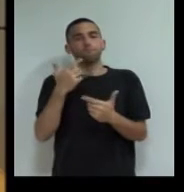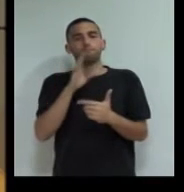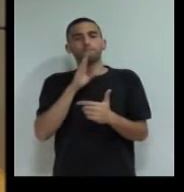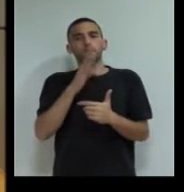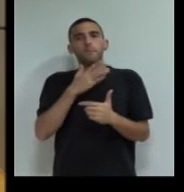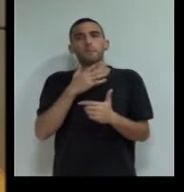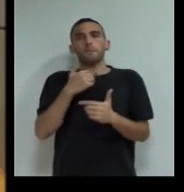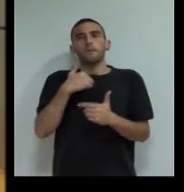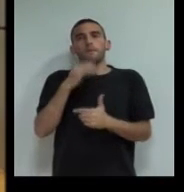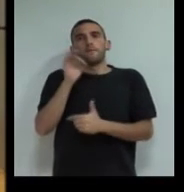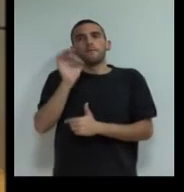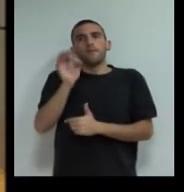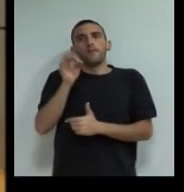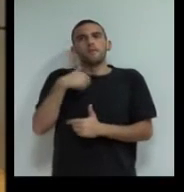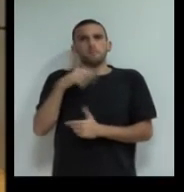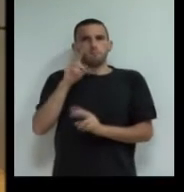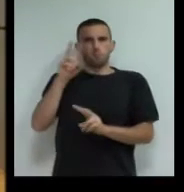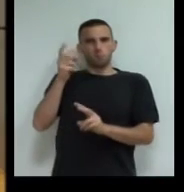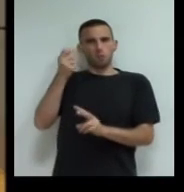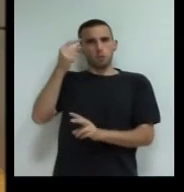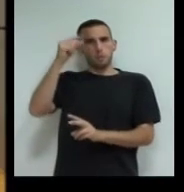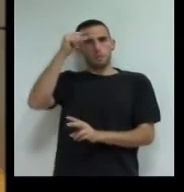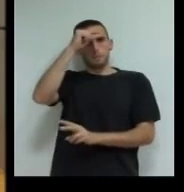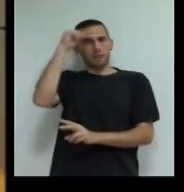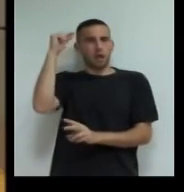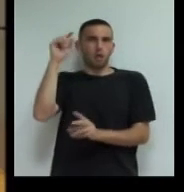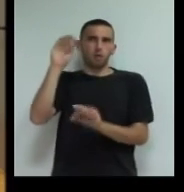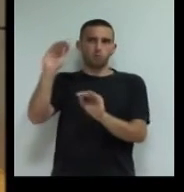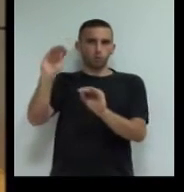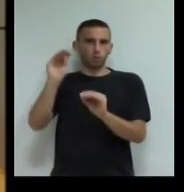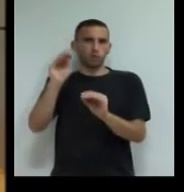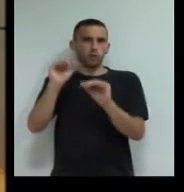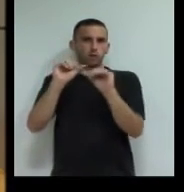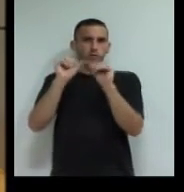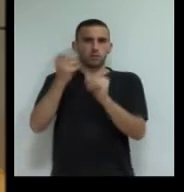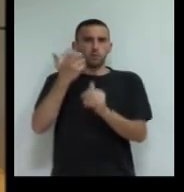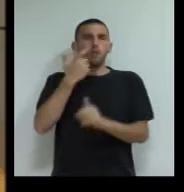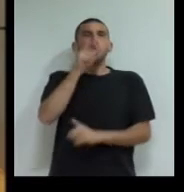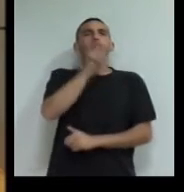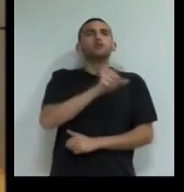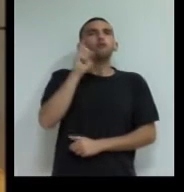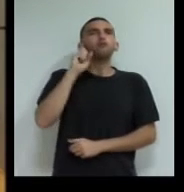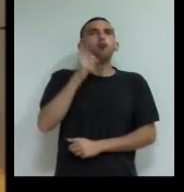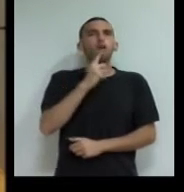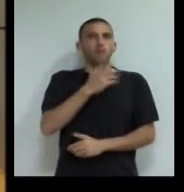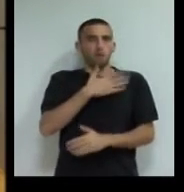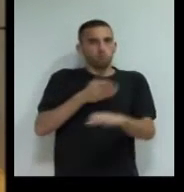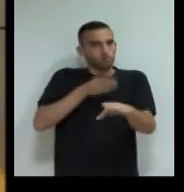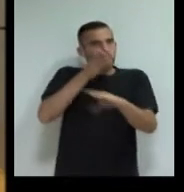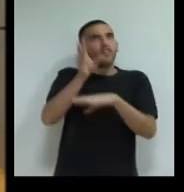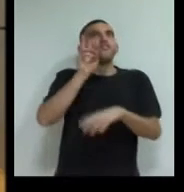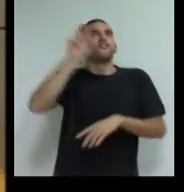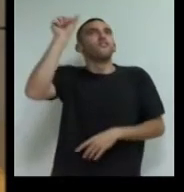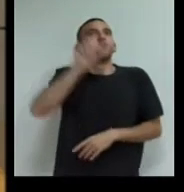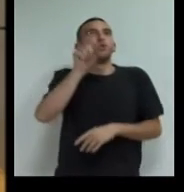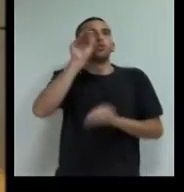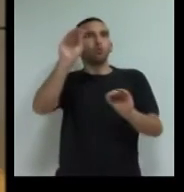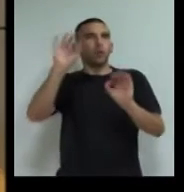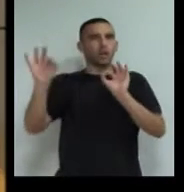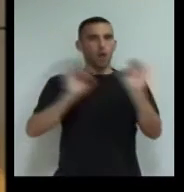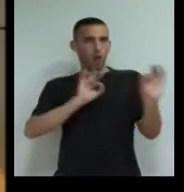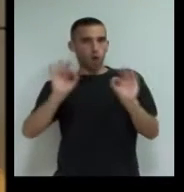que, joder, ¿qué mentalidad puedes tener? Porque, o sea, la persona sorda va a venir a ver el teatro. O